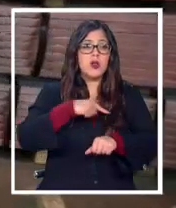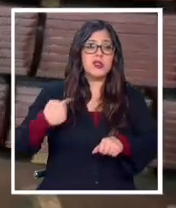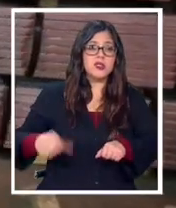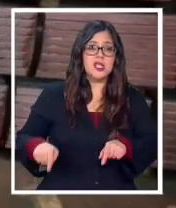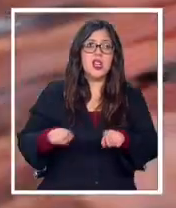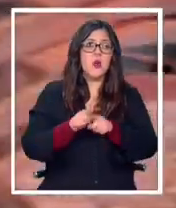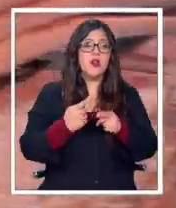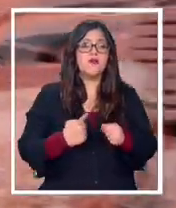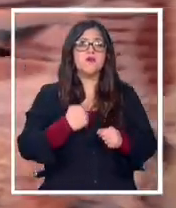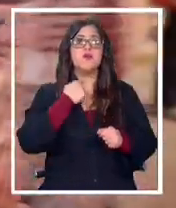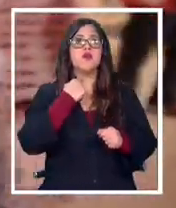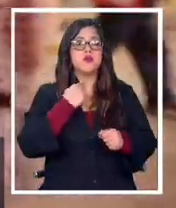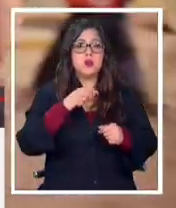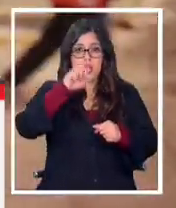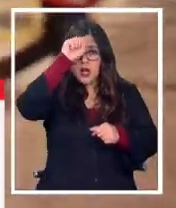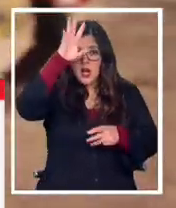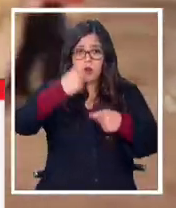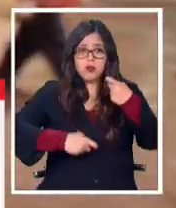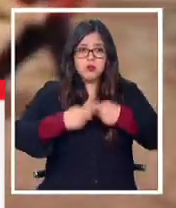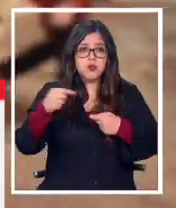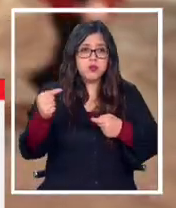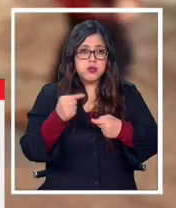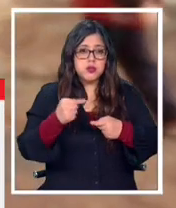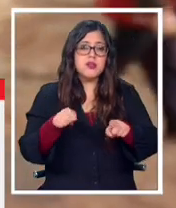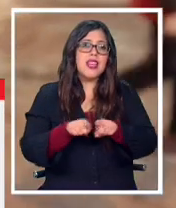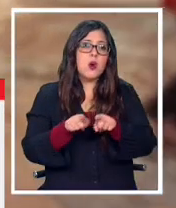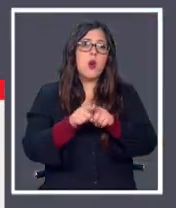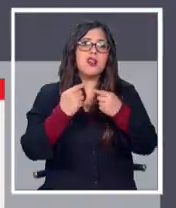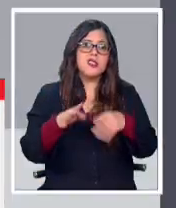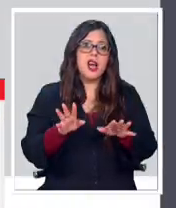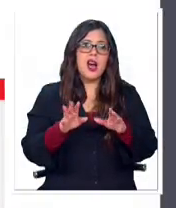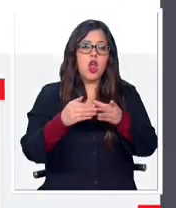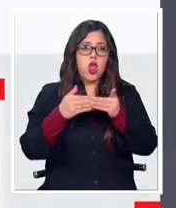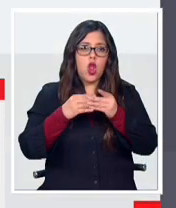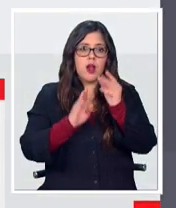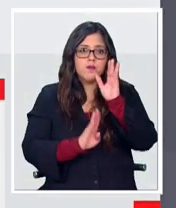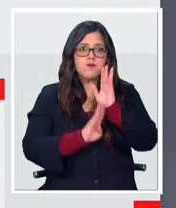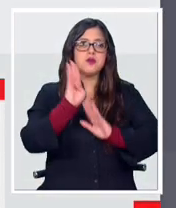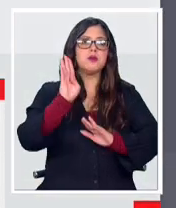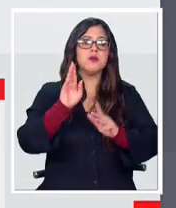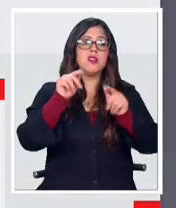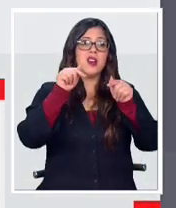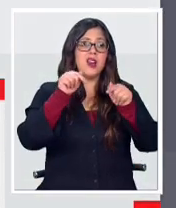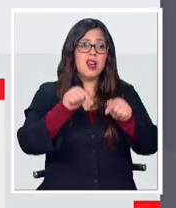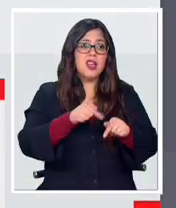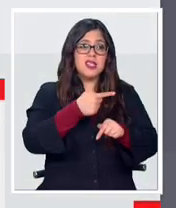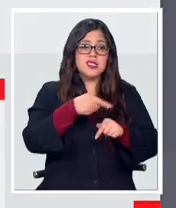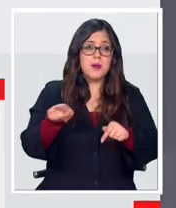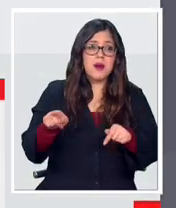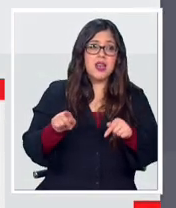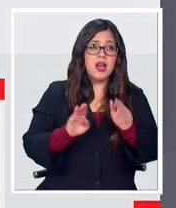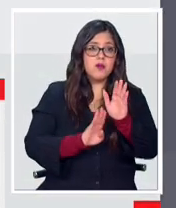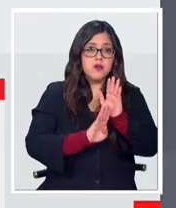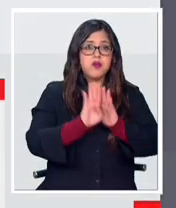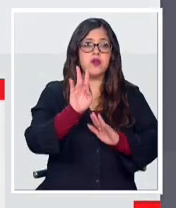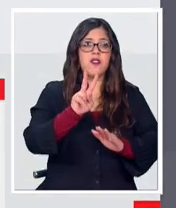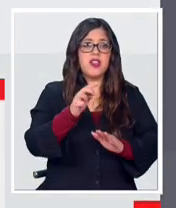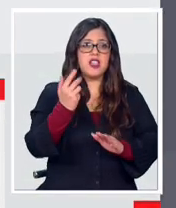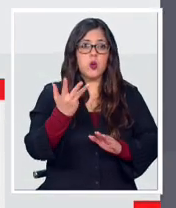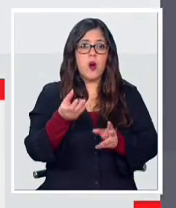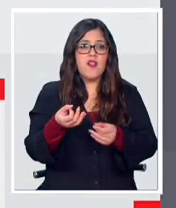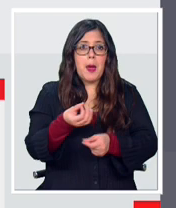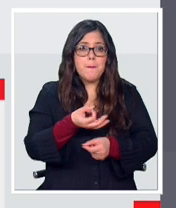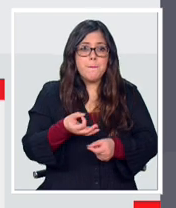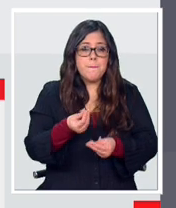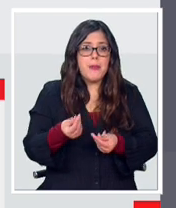negativamente al precio del cobre han disparado el dólar en las últimas jornadas. Solo esta semana la divisa ha subido su valor en 29 pesos